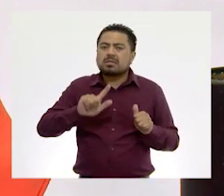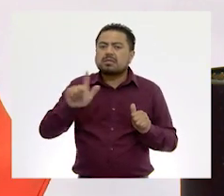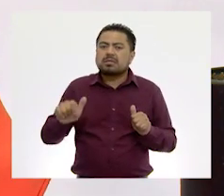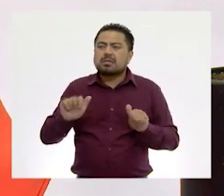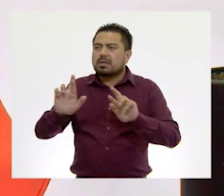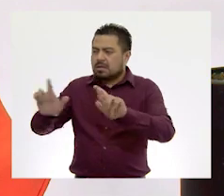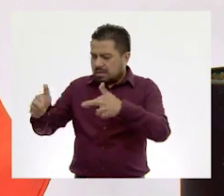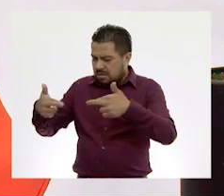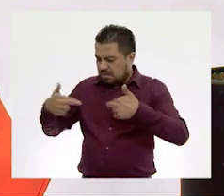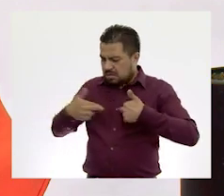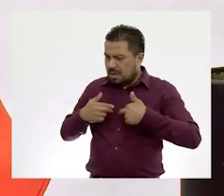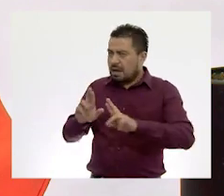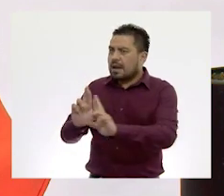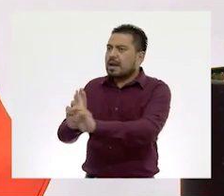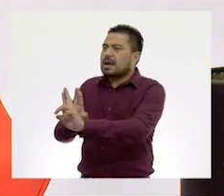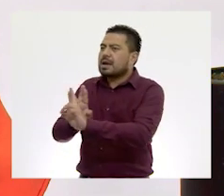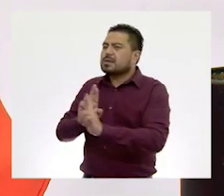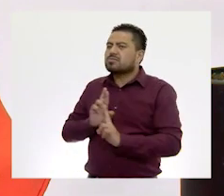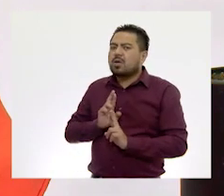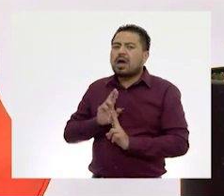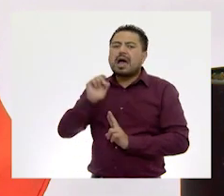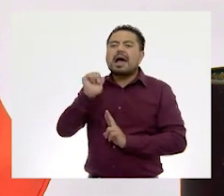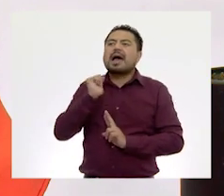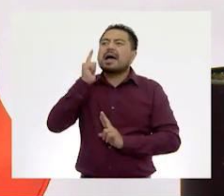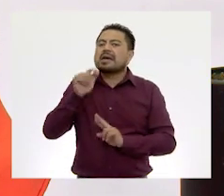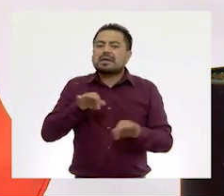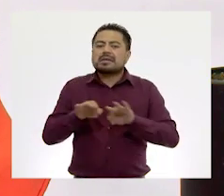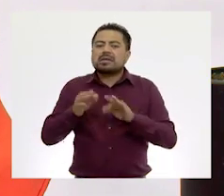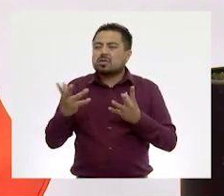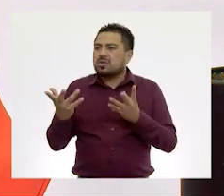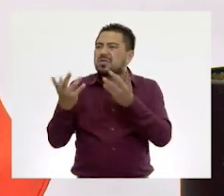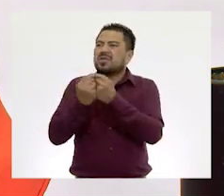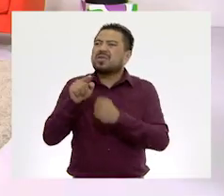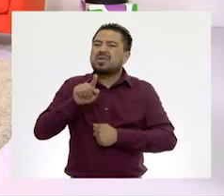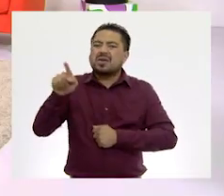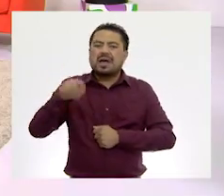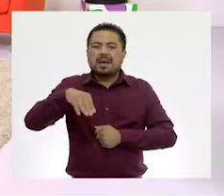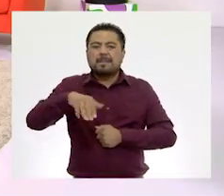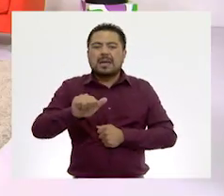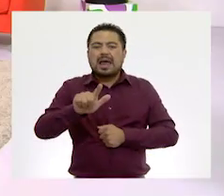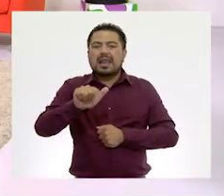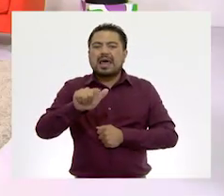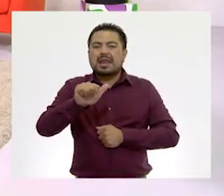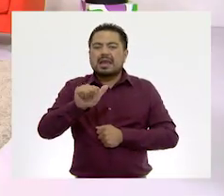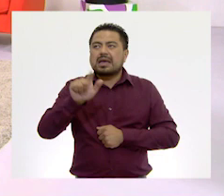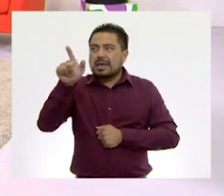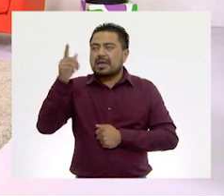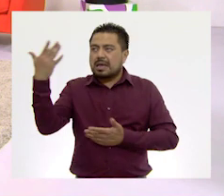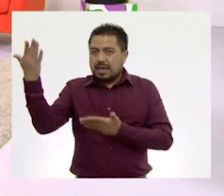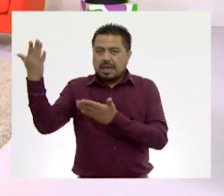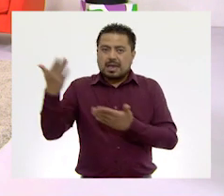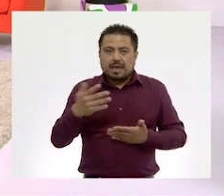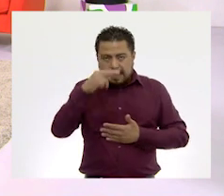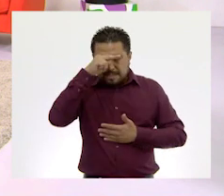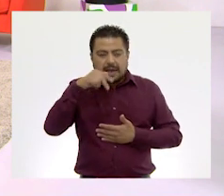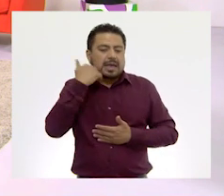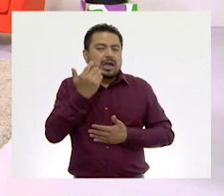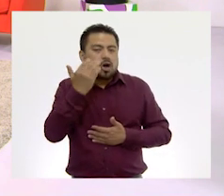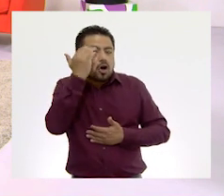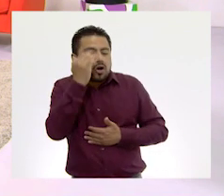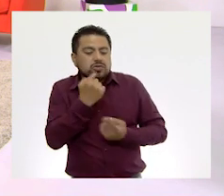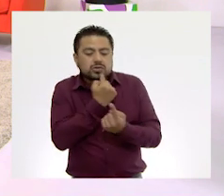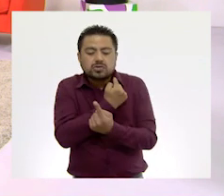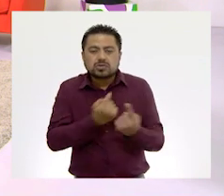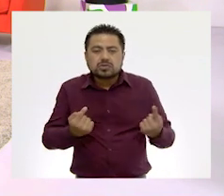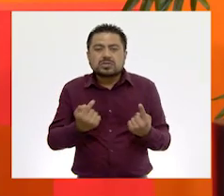recibí la respuesta de alguien que trabajaba con Malala, que ella iba a venir a México y que quería conocer a los niños.